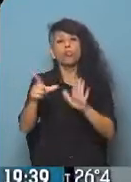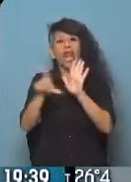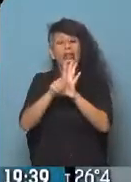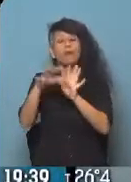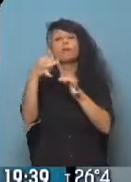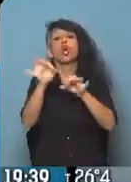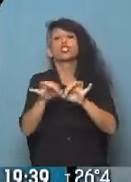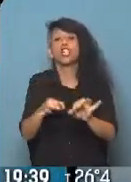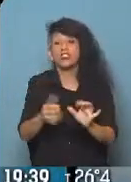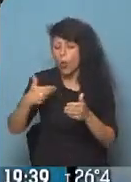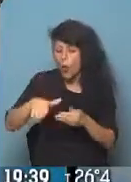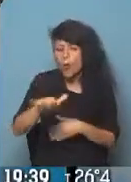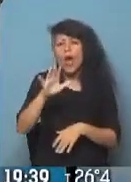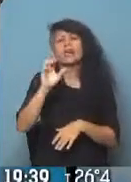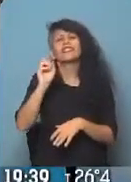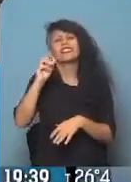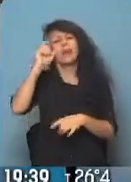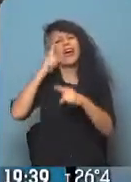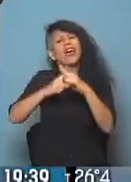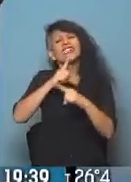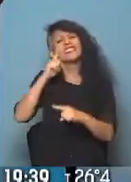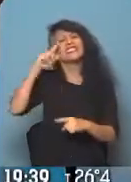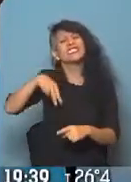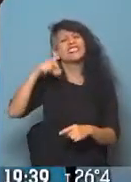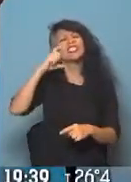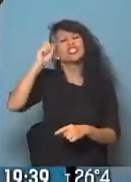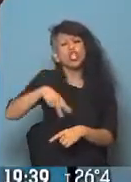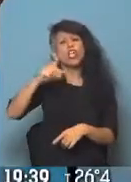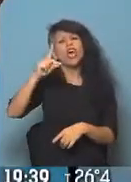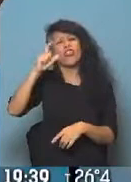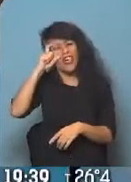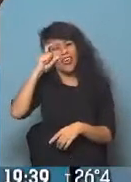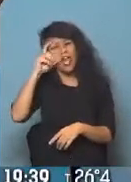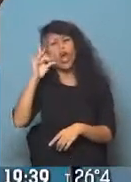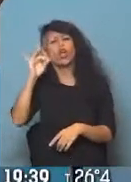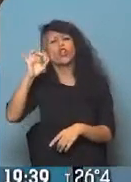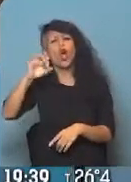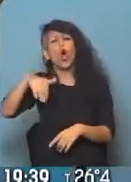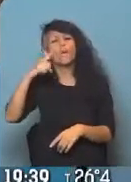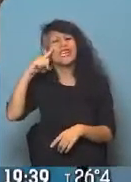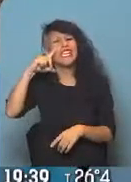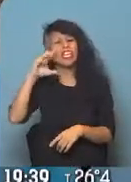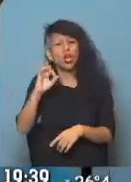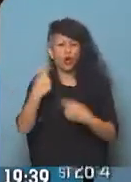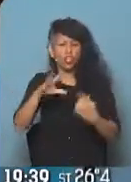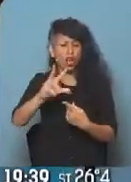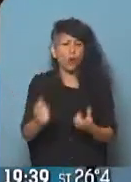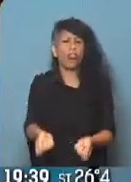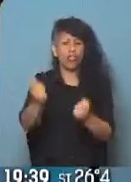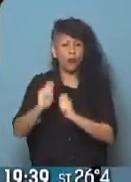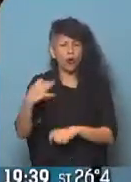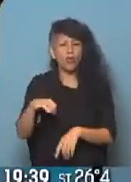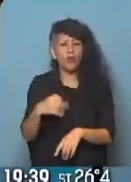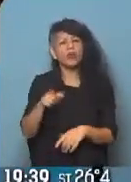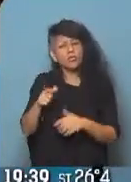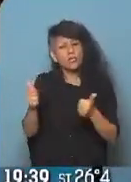yo fui subieron informante aquí en la cámara y que la diputada carrió tiene un presentó un proyecto y que nosotros lo trabajamos junto al ministro